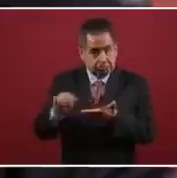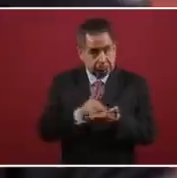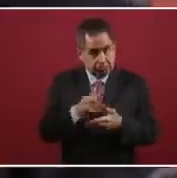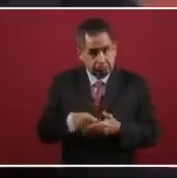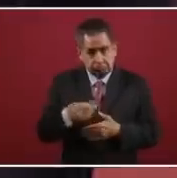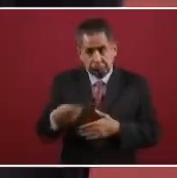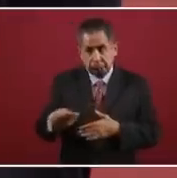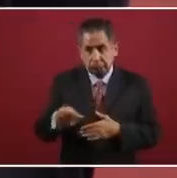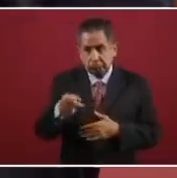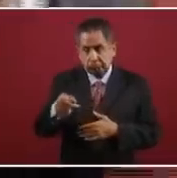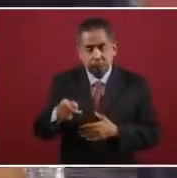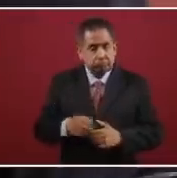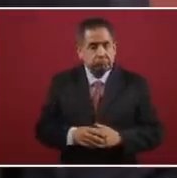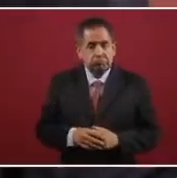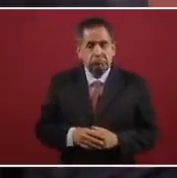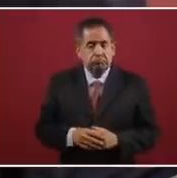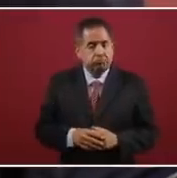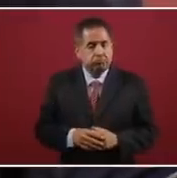a